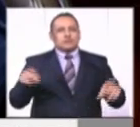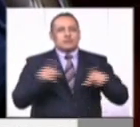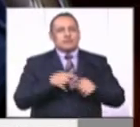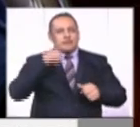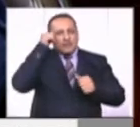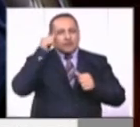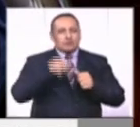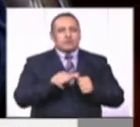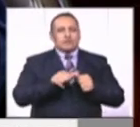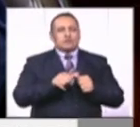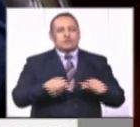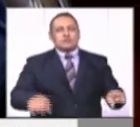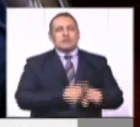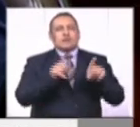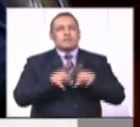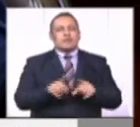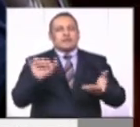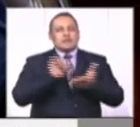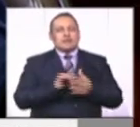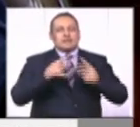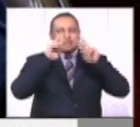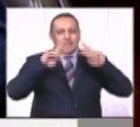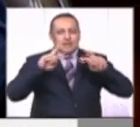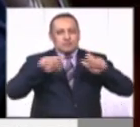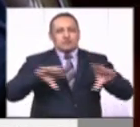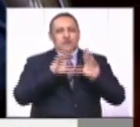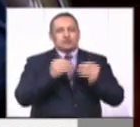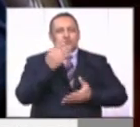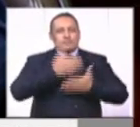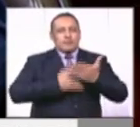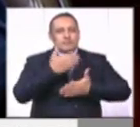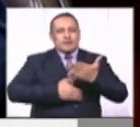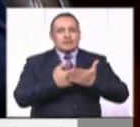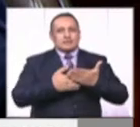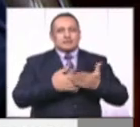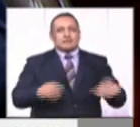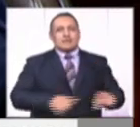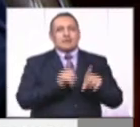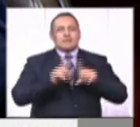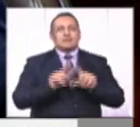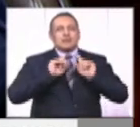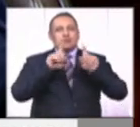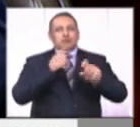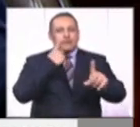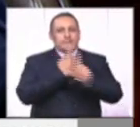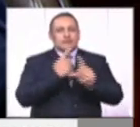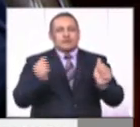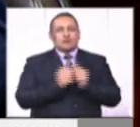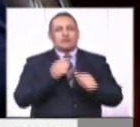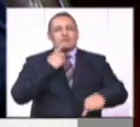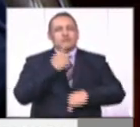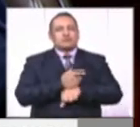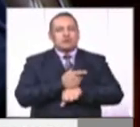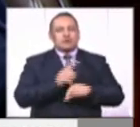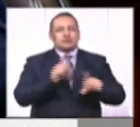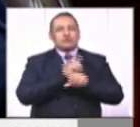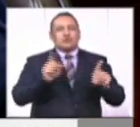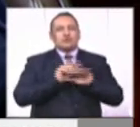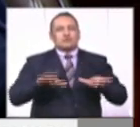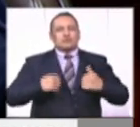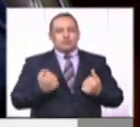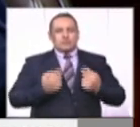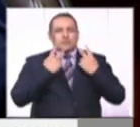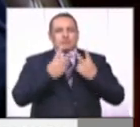recordando que de la revisión de la documentación y de la consulta directa al denunciado no se puede